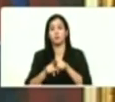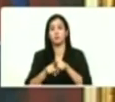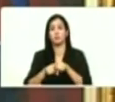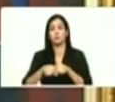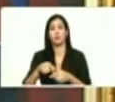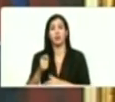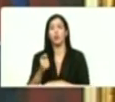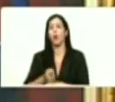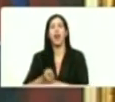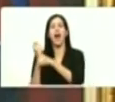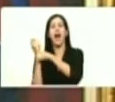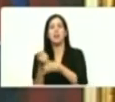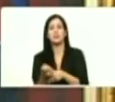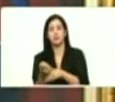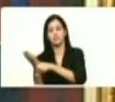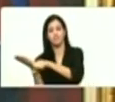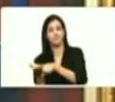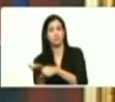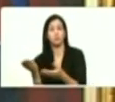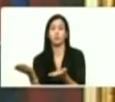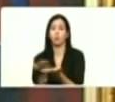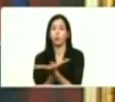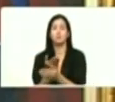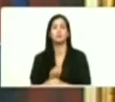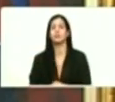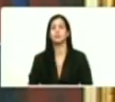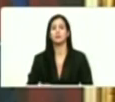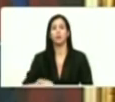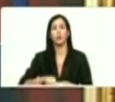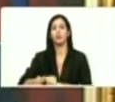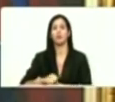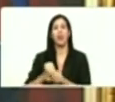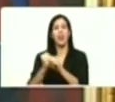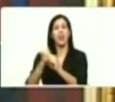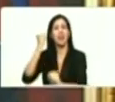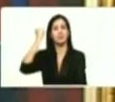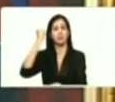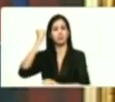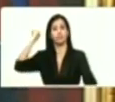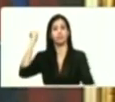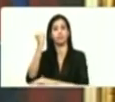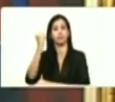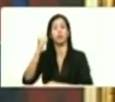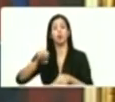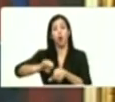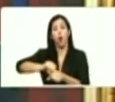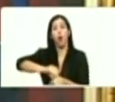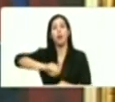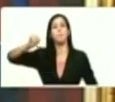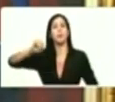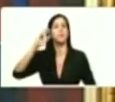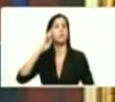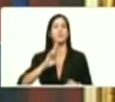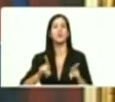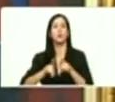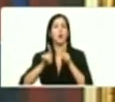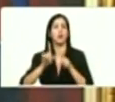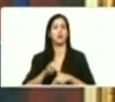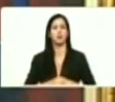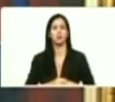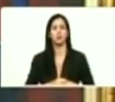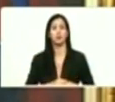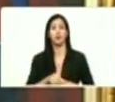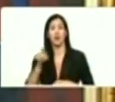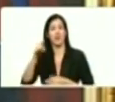los centauros el hacha no la lanza de los centauros con la espada de Bolívar en